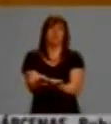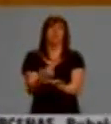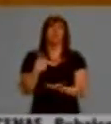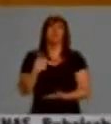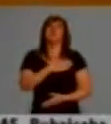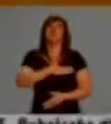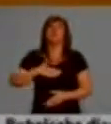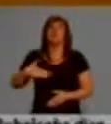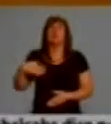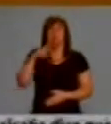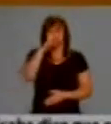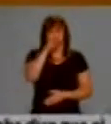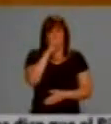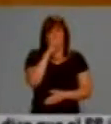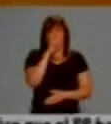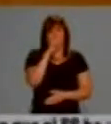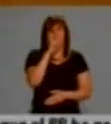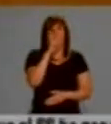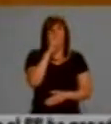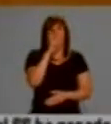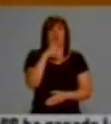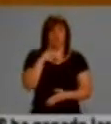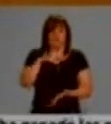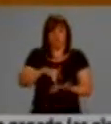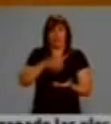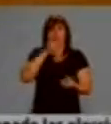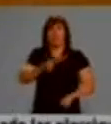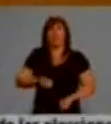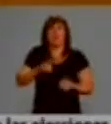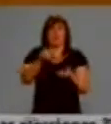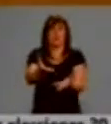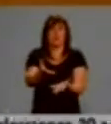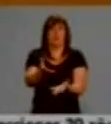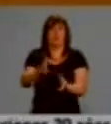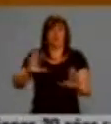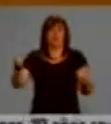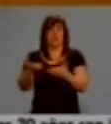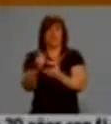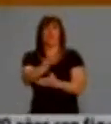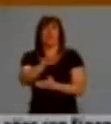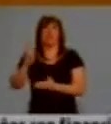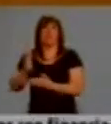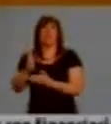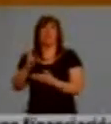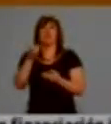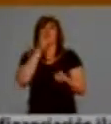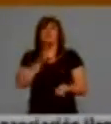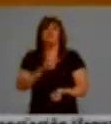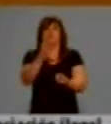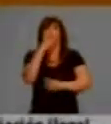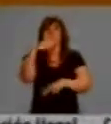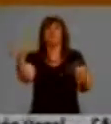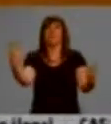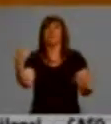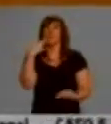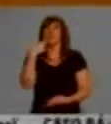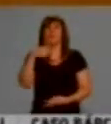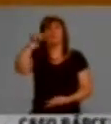quiero recordar lo que declaré cuando el PP anunció que el presidente del Gobierno iba a